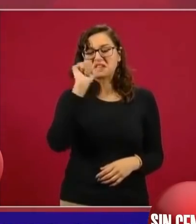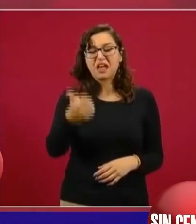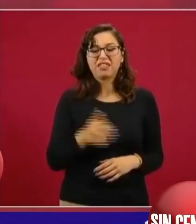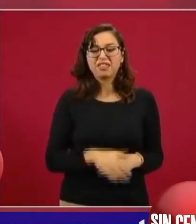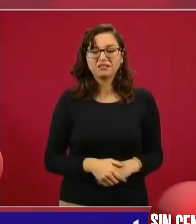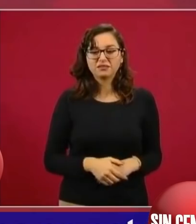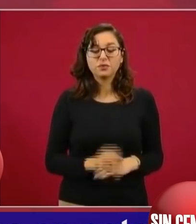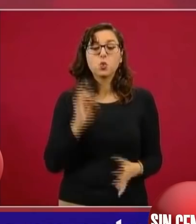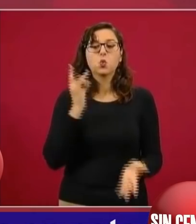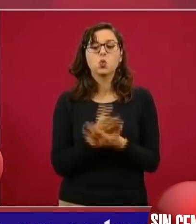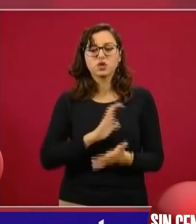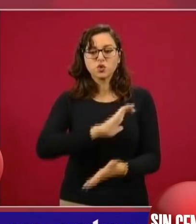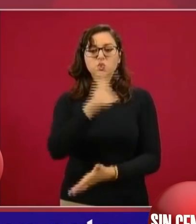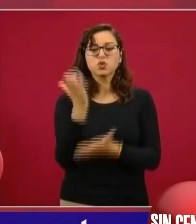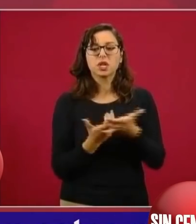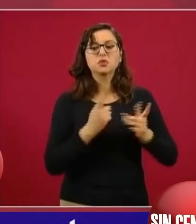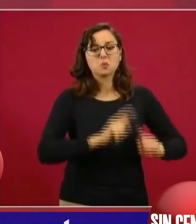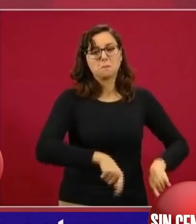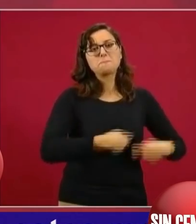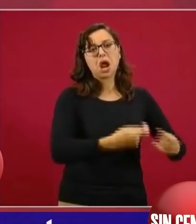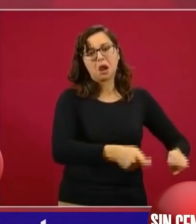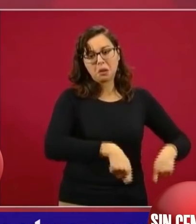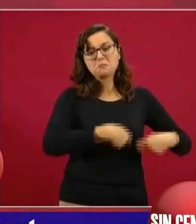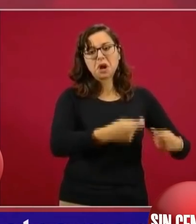los contratos a particulares